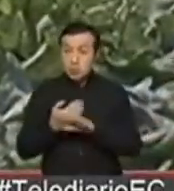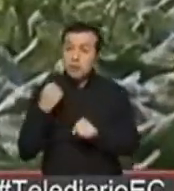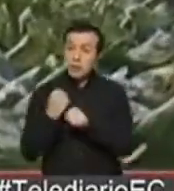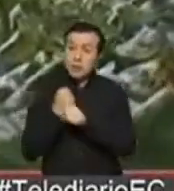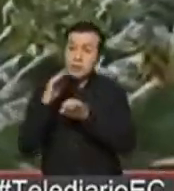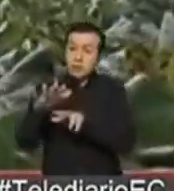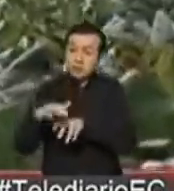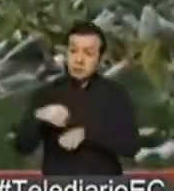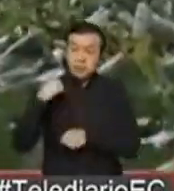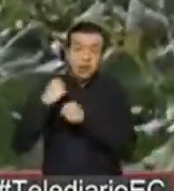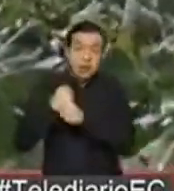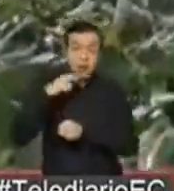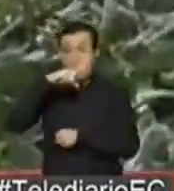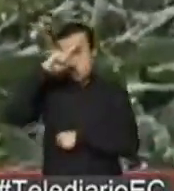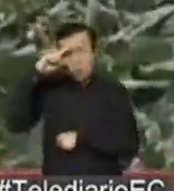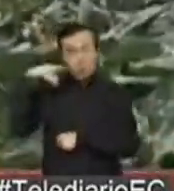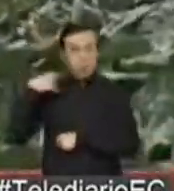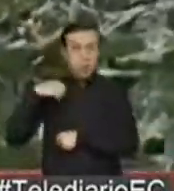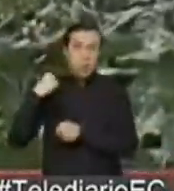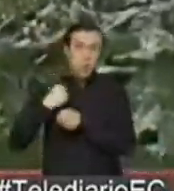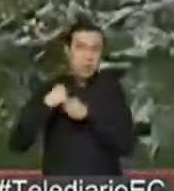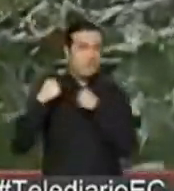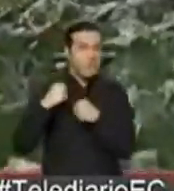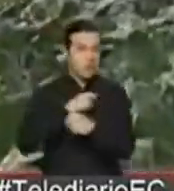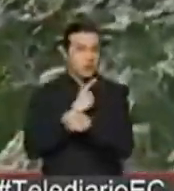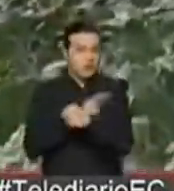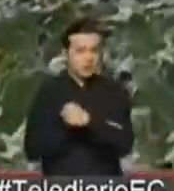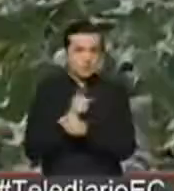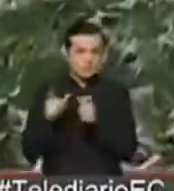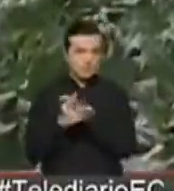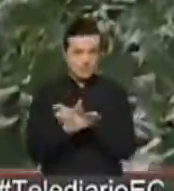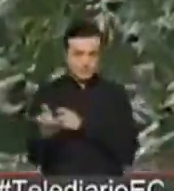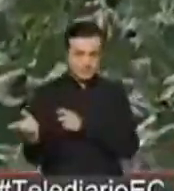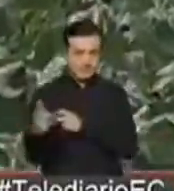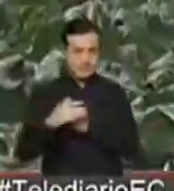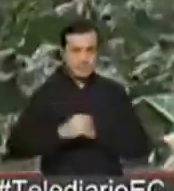y sacrificado de nuestros agricultores y emprendedores. Javier Ceballos, Medios Públicos.